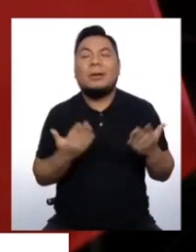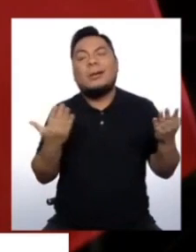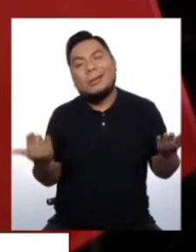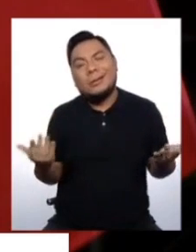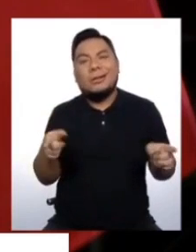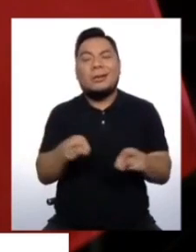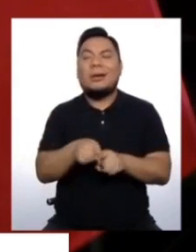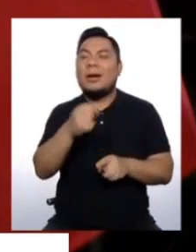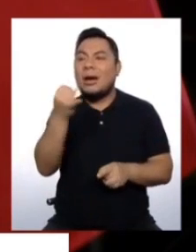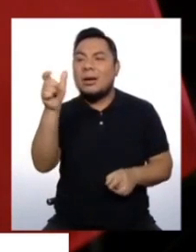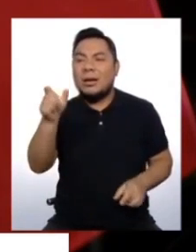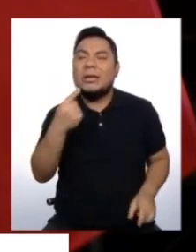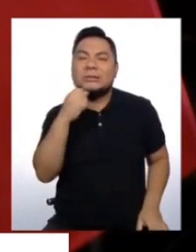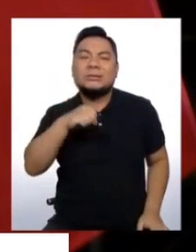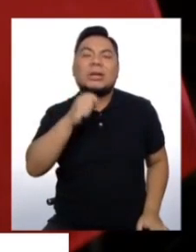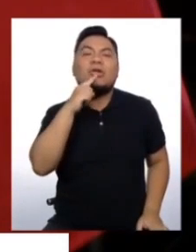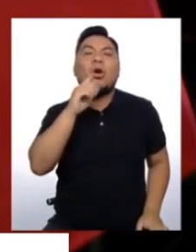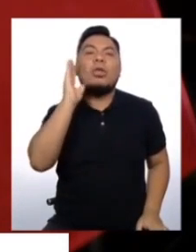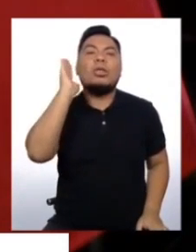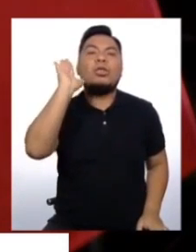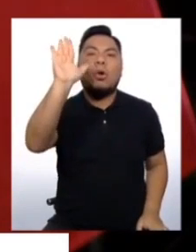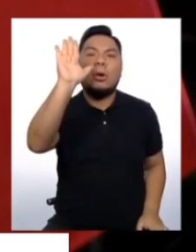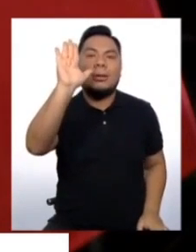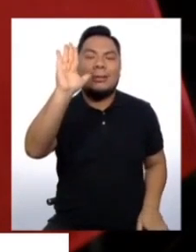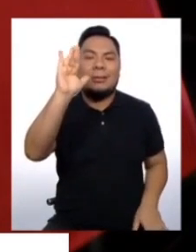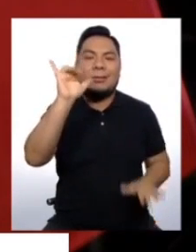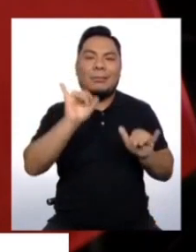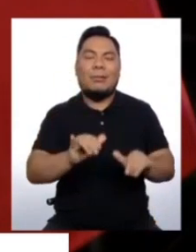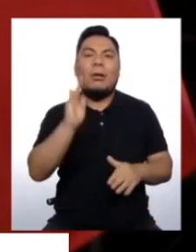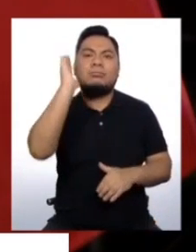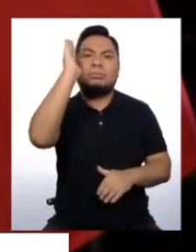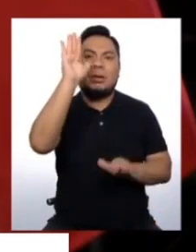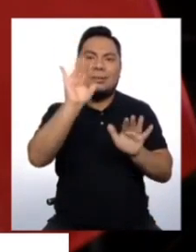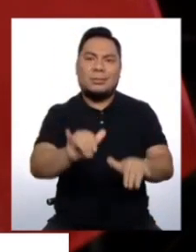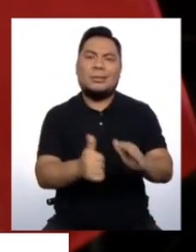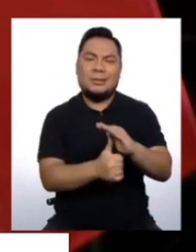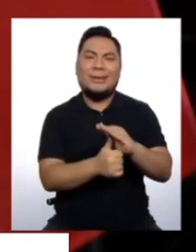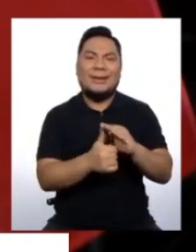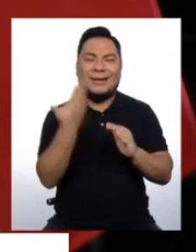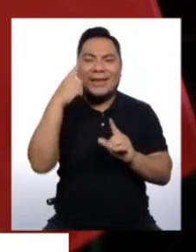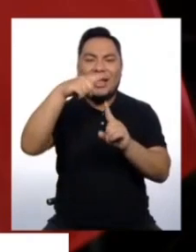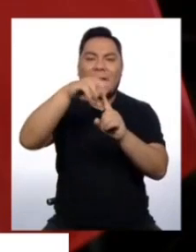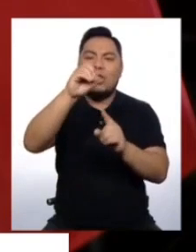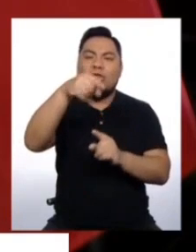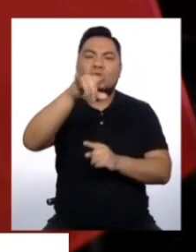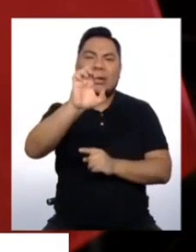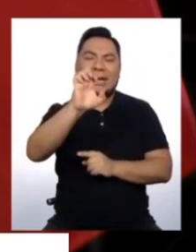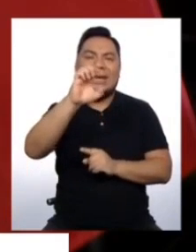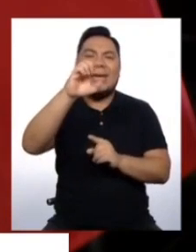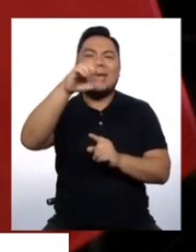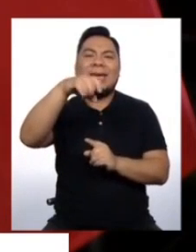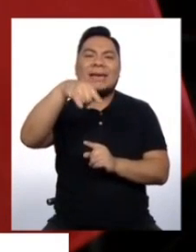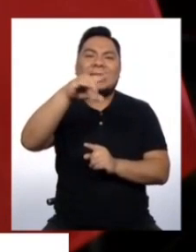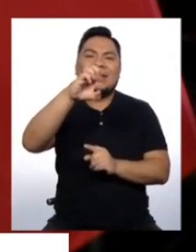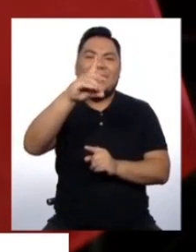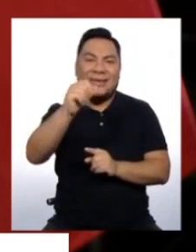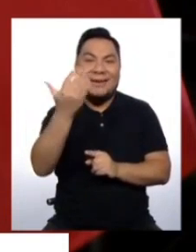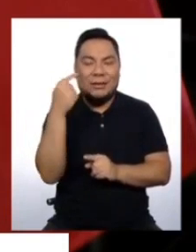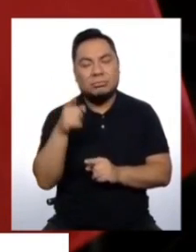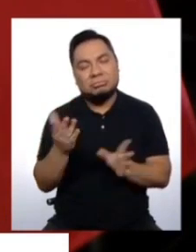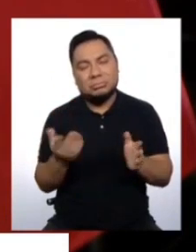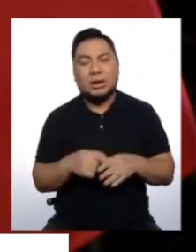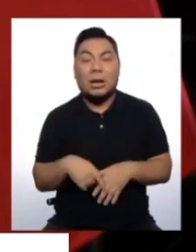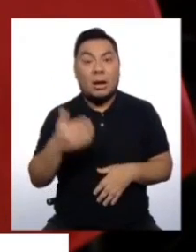comúnmente dice la gente, el toque de queda, antes era a partir de las 8 de la noche.